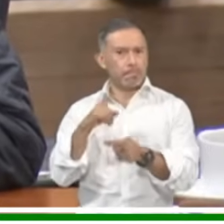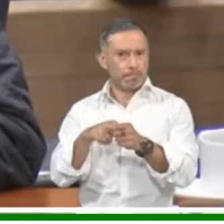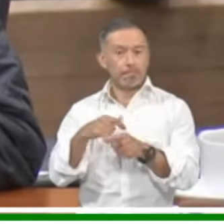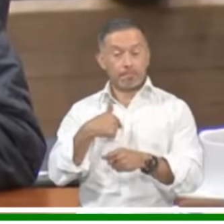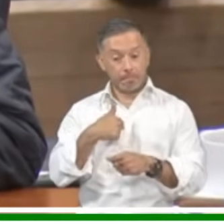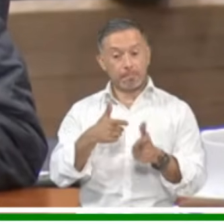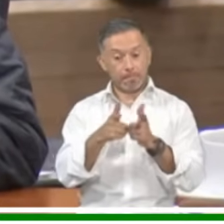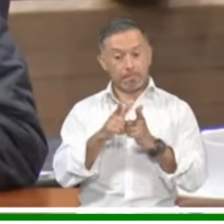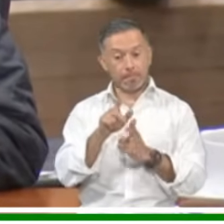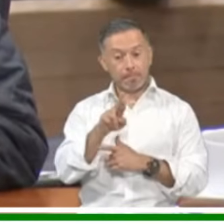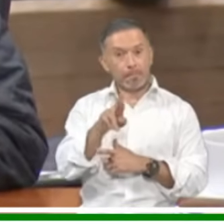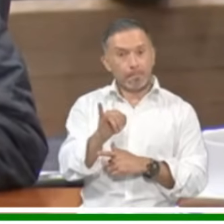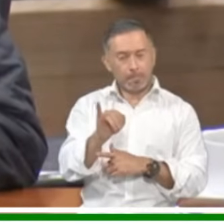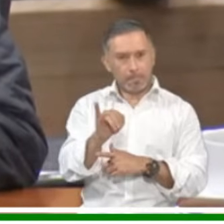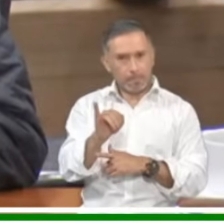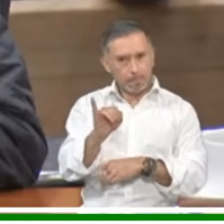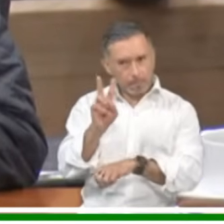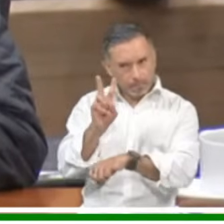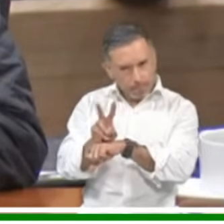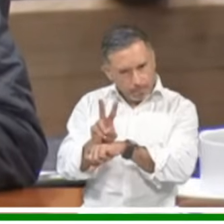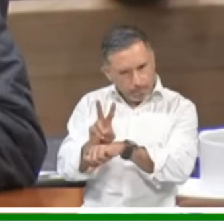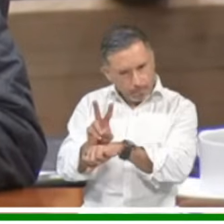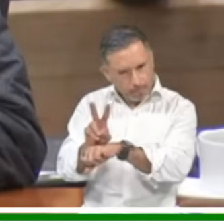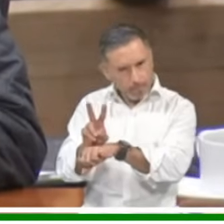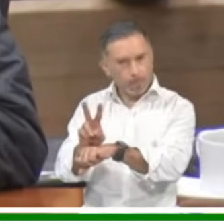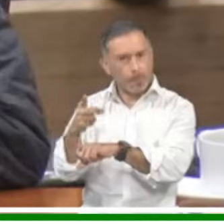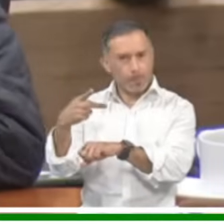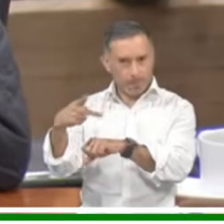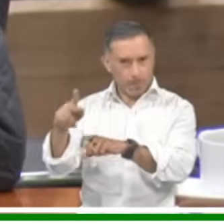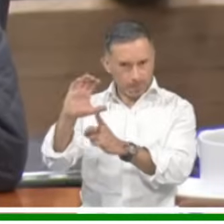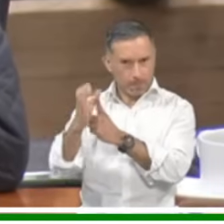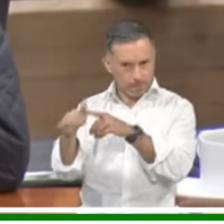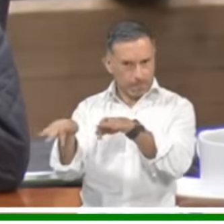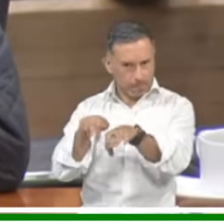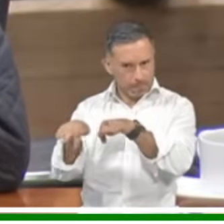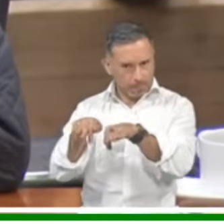ha seguido muy de cerca los trabajos de esta comisión.